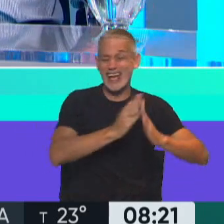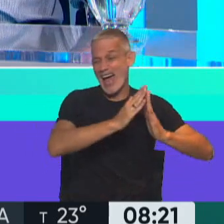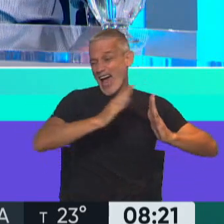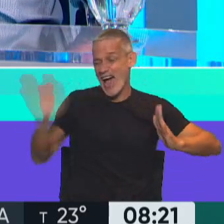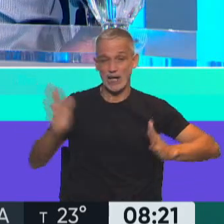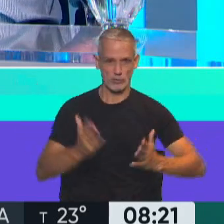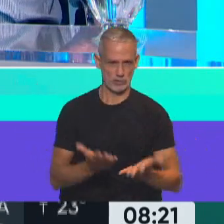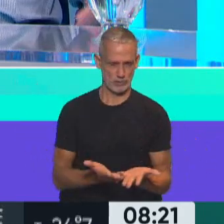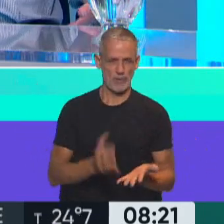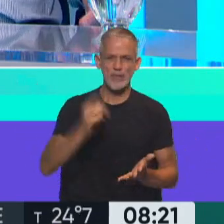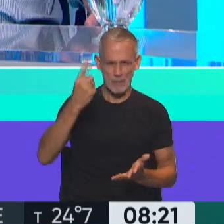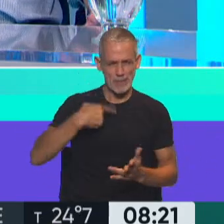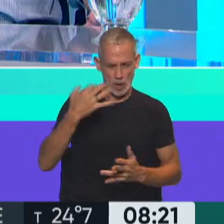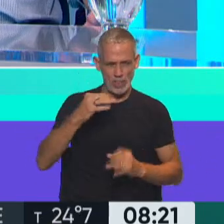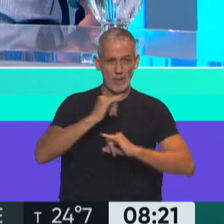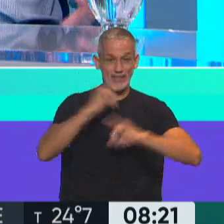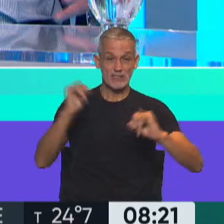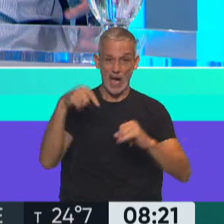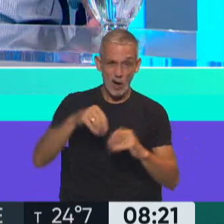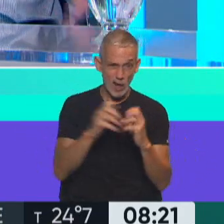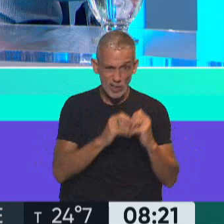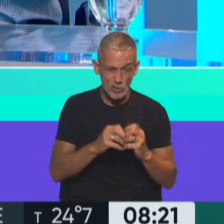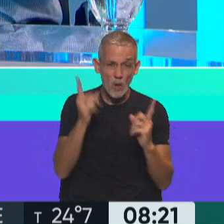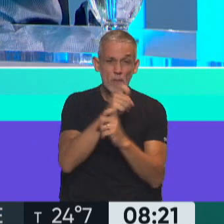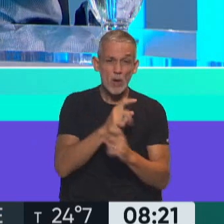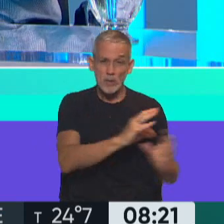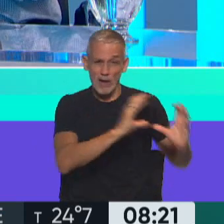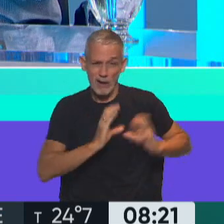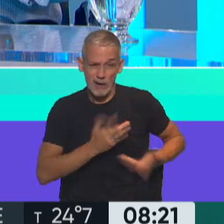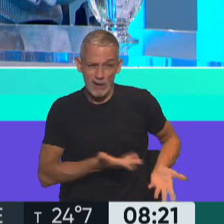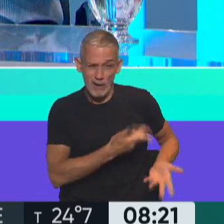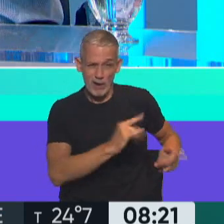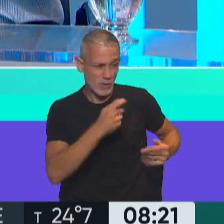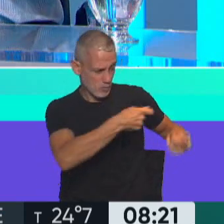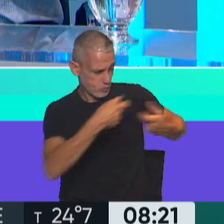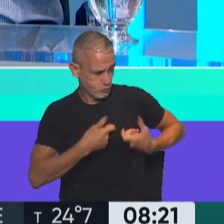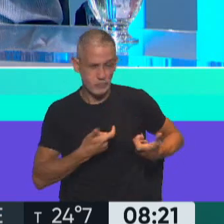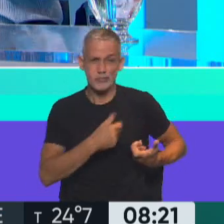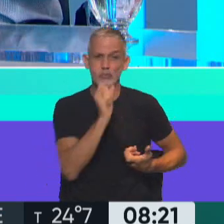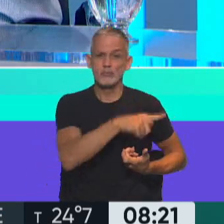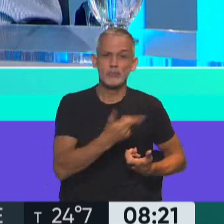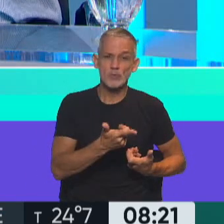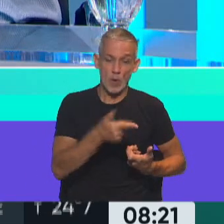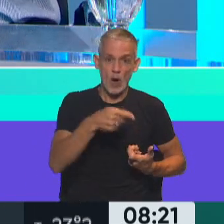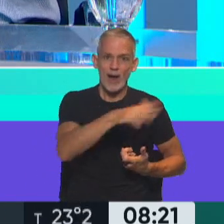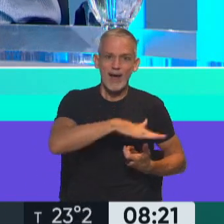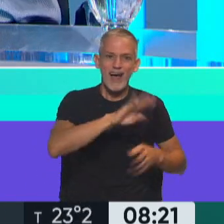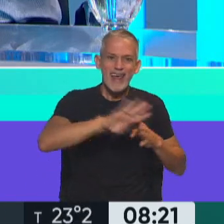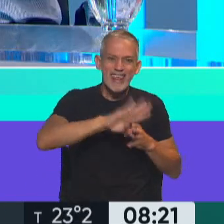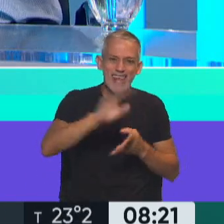Lo primero que hay que decir es que estamos discutiendo el problema que nos dejó un sector que con esa